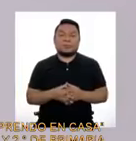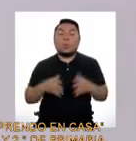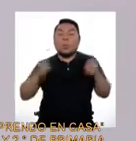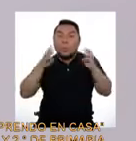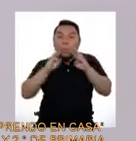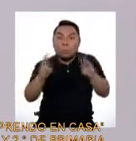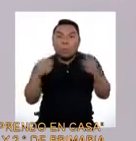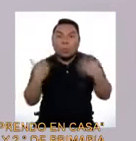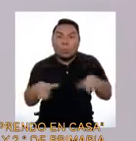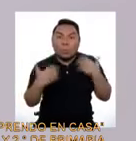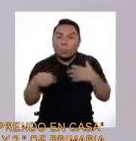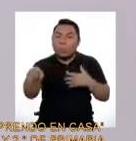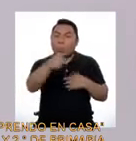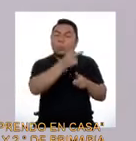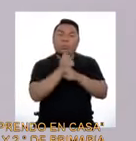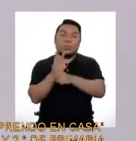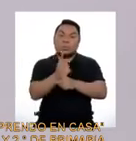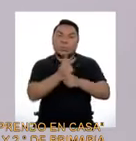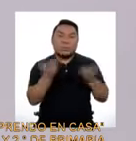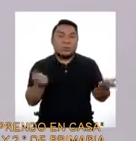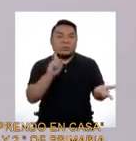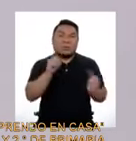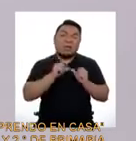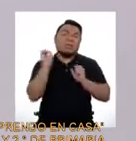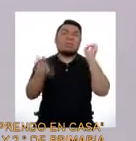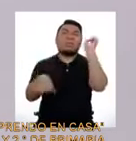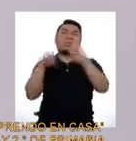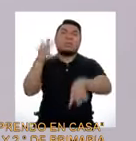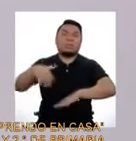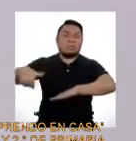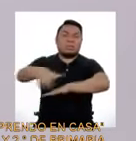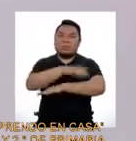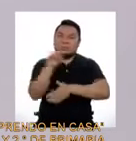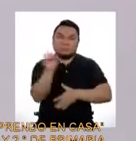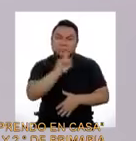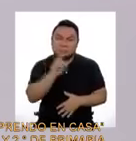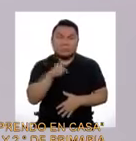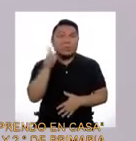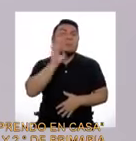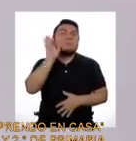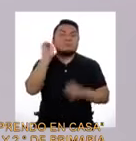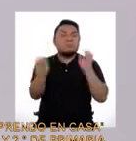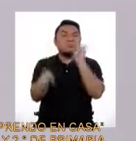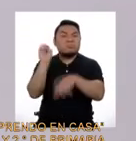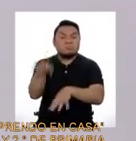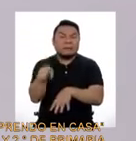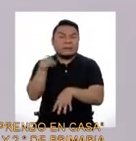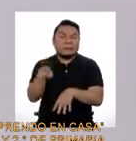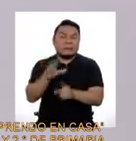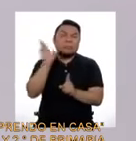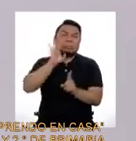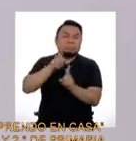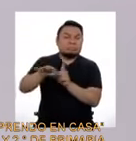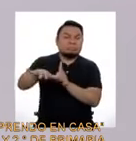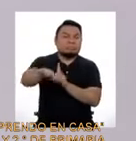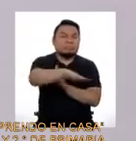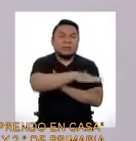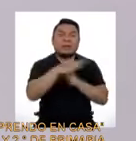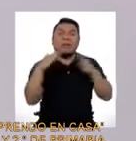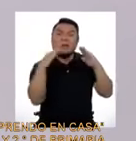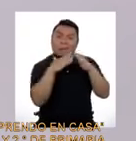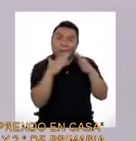¡Wow! Tenemos que tener mucho cuidado para no seguir dañando el ambiente. Nuestros residuos contaminan no solo nuestra casa, sino